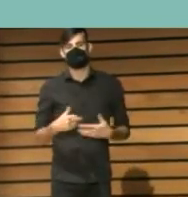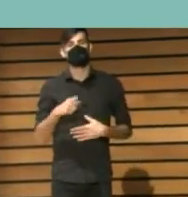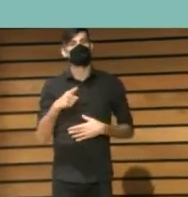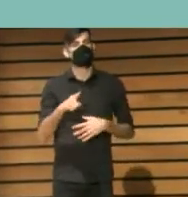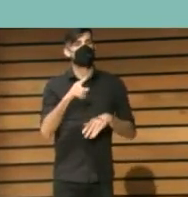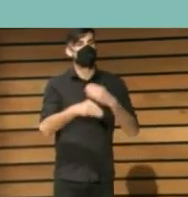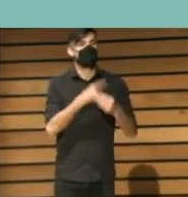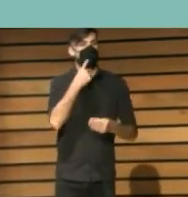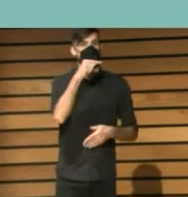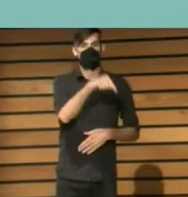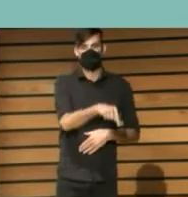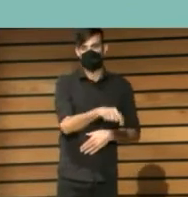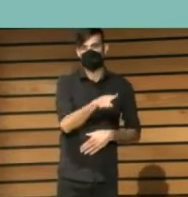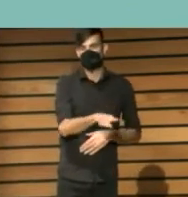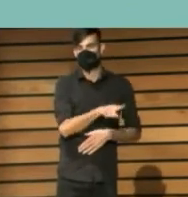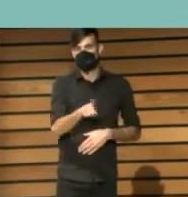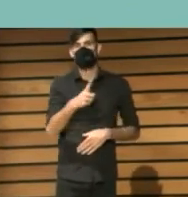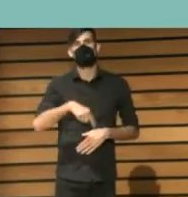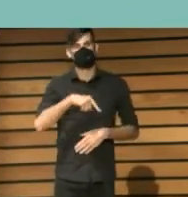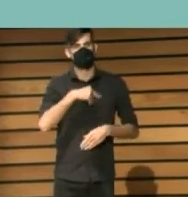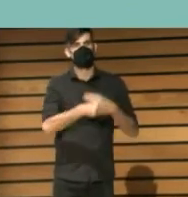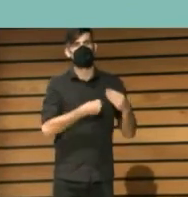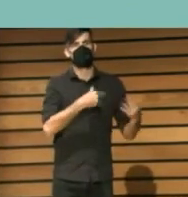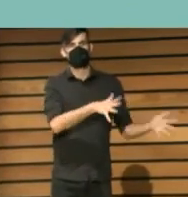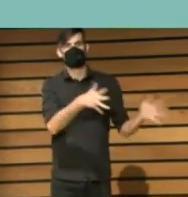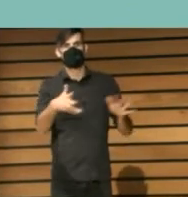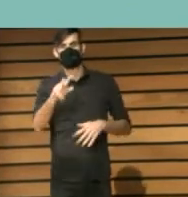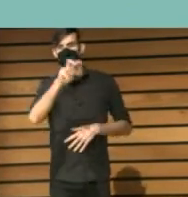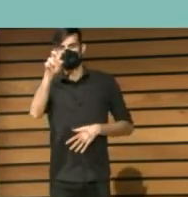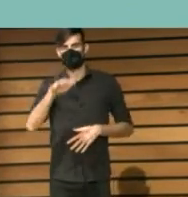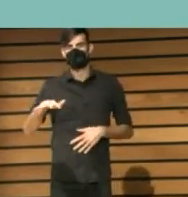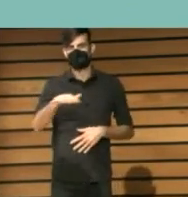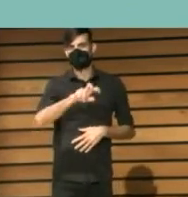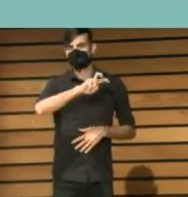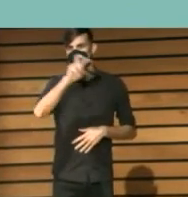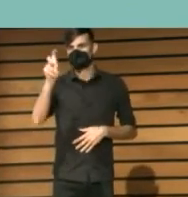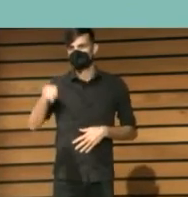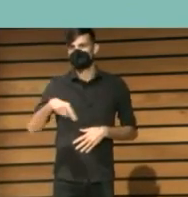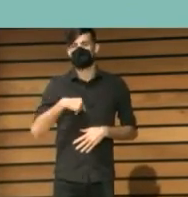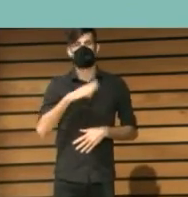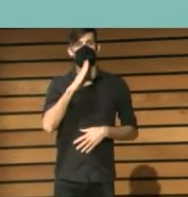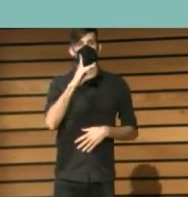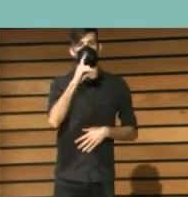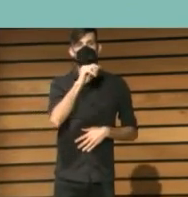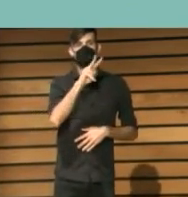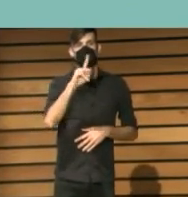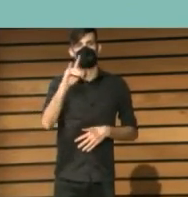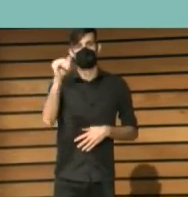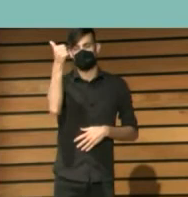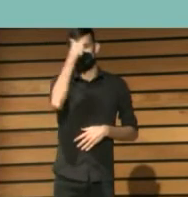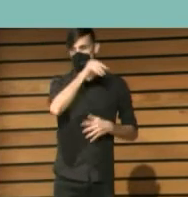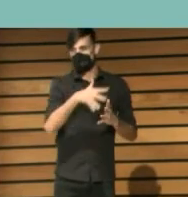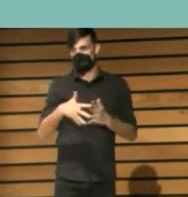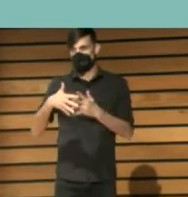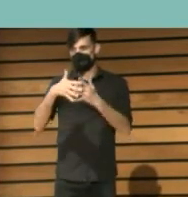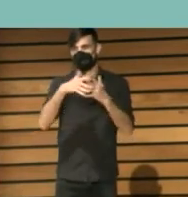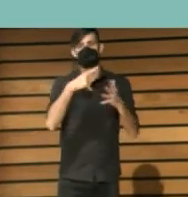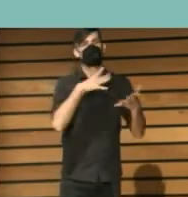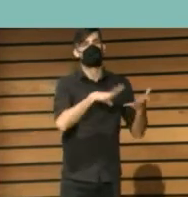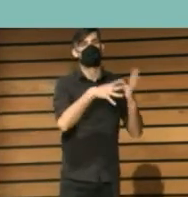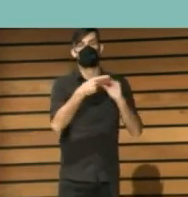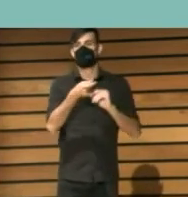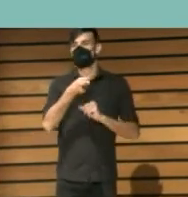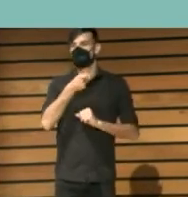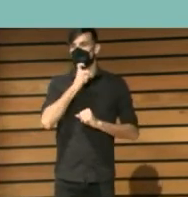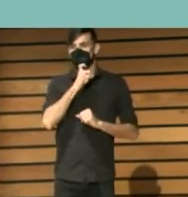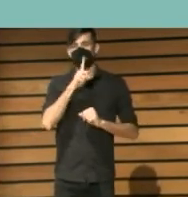aquí. Nosotros también lo hemos llevado a cabo en otro sitio y, como decía David, pues lo hemos adaptado a nuestra comunidad de esta manera y que